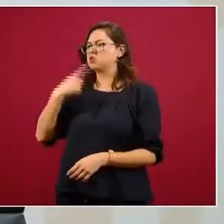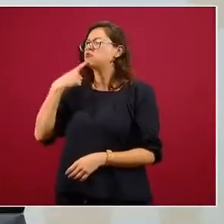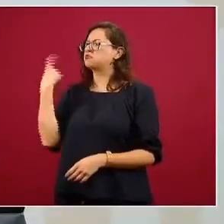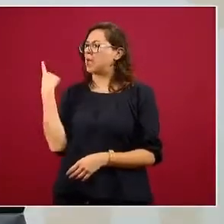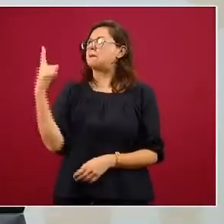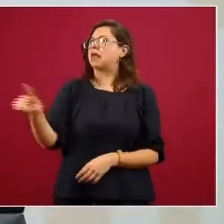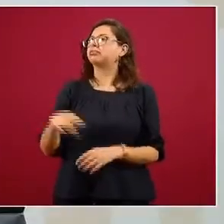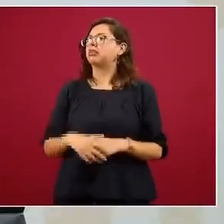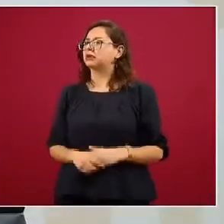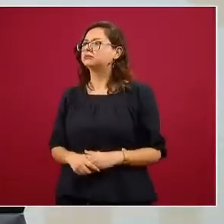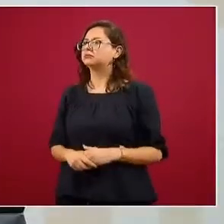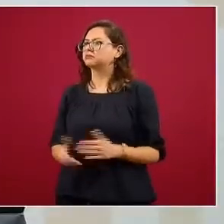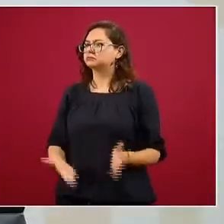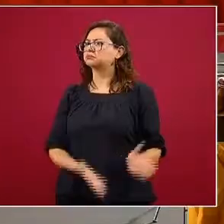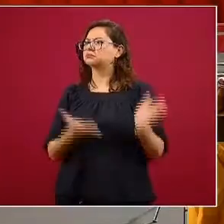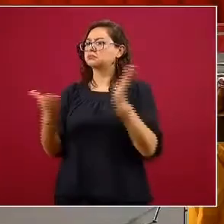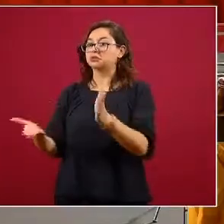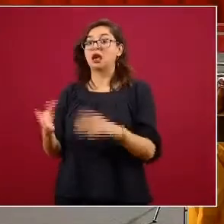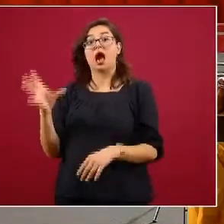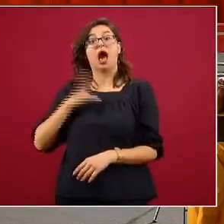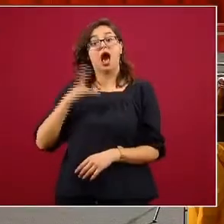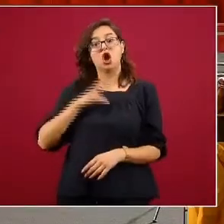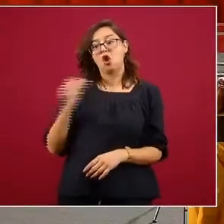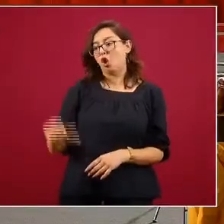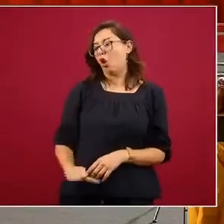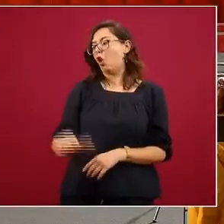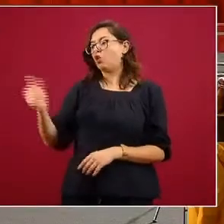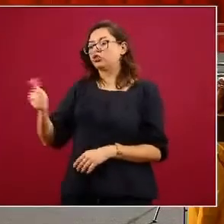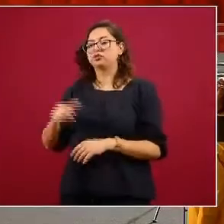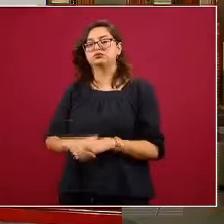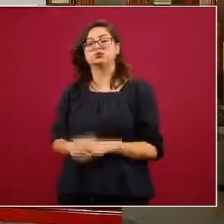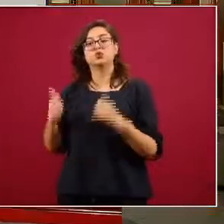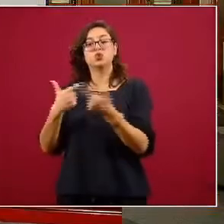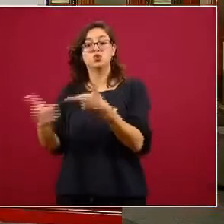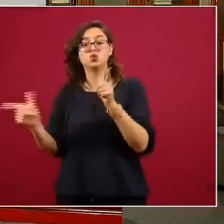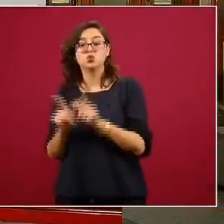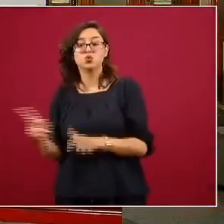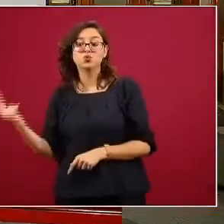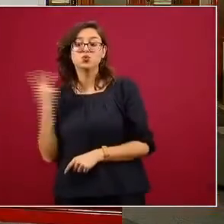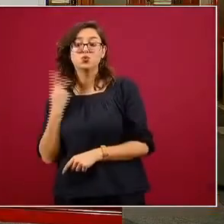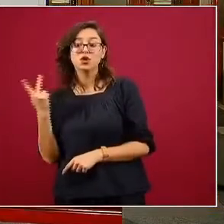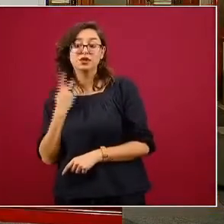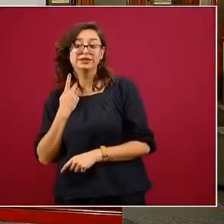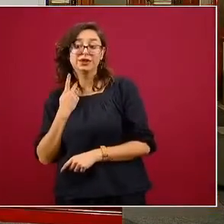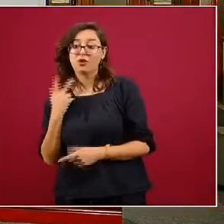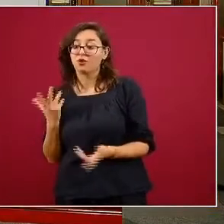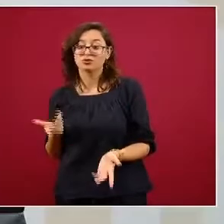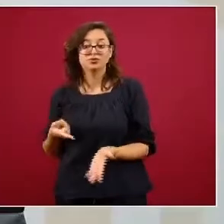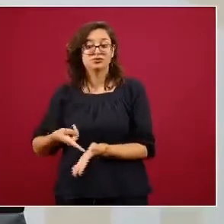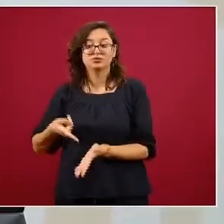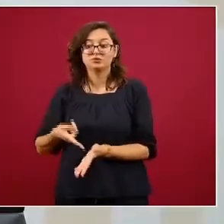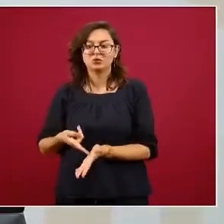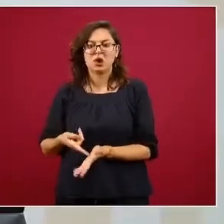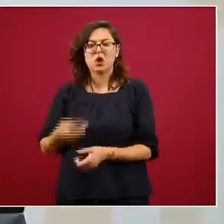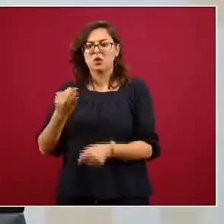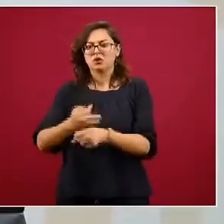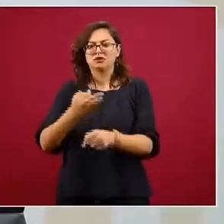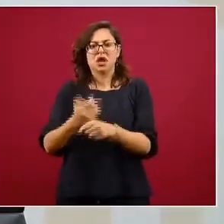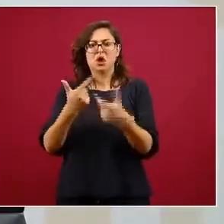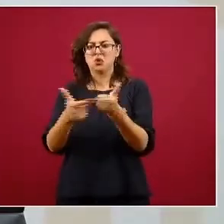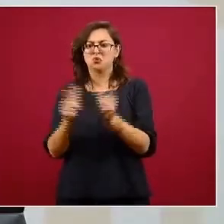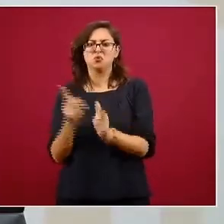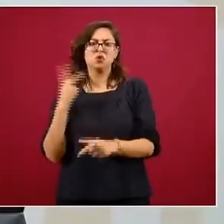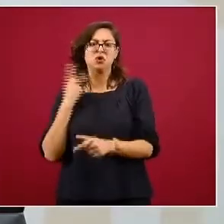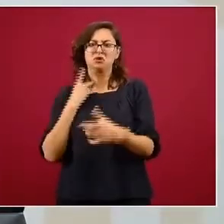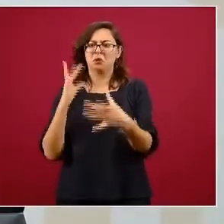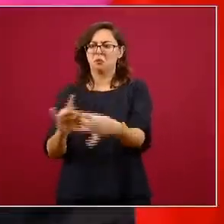hay una parte no despreciable que proviene de grupos políticos identificados como tales. Y no los voy a mencionar aquí porque no me interesa